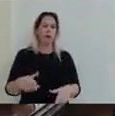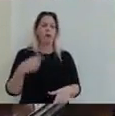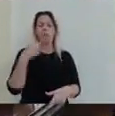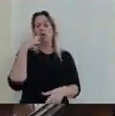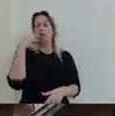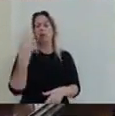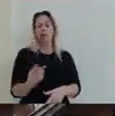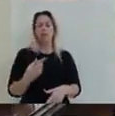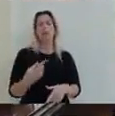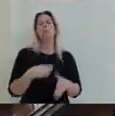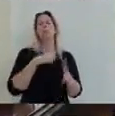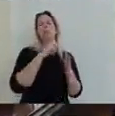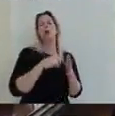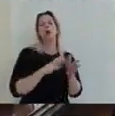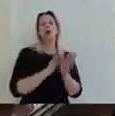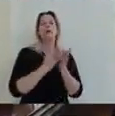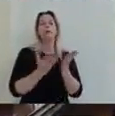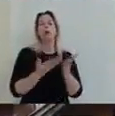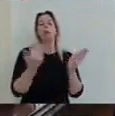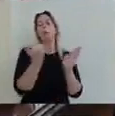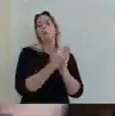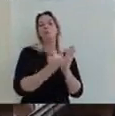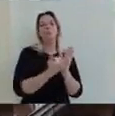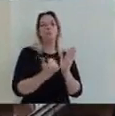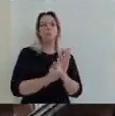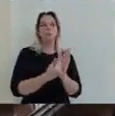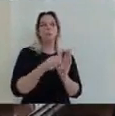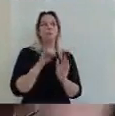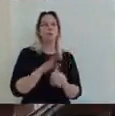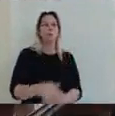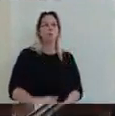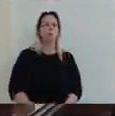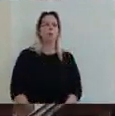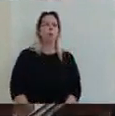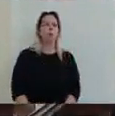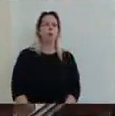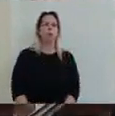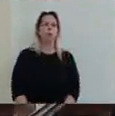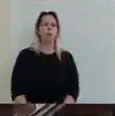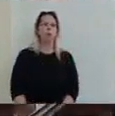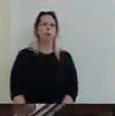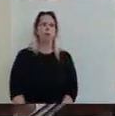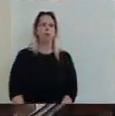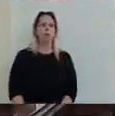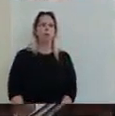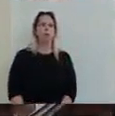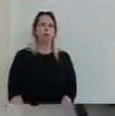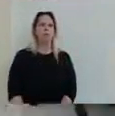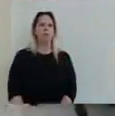libro de actas. Habla de los proyectos que se elevan por un solo concejal, por la firma de un solo concejal.